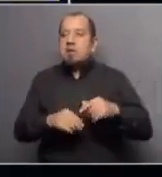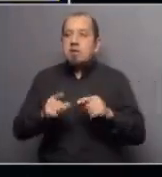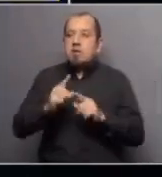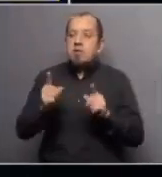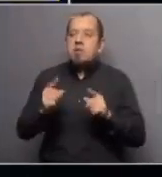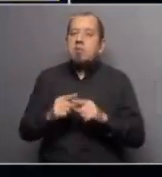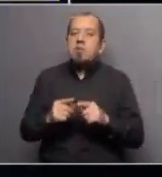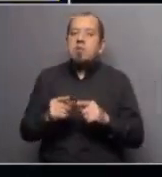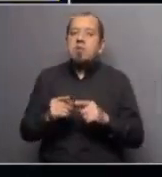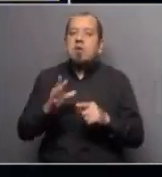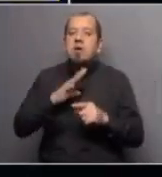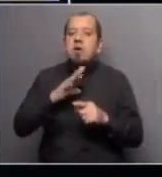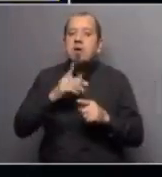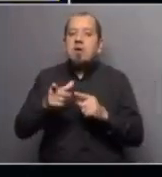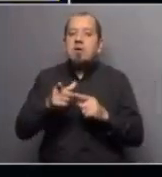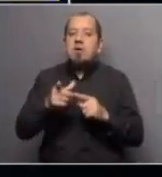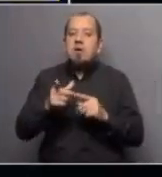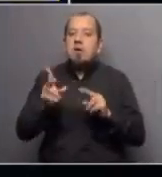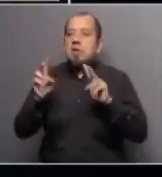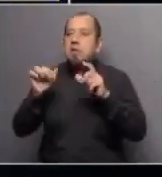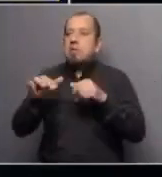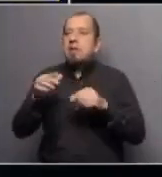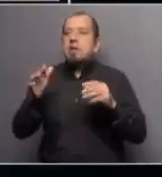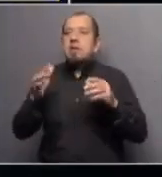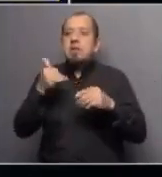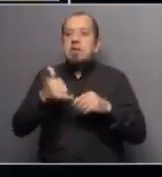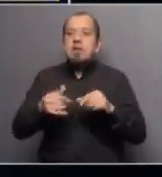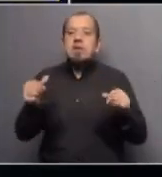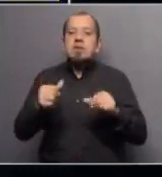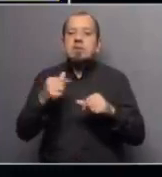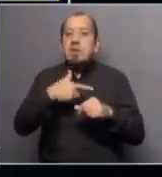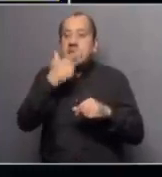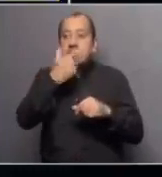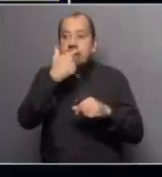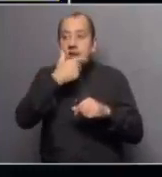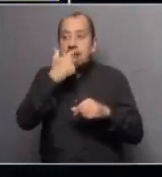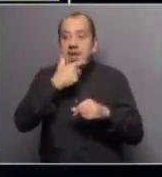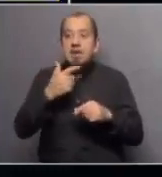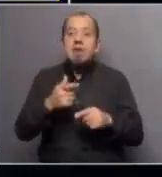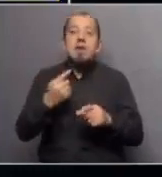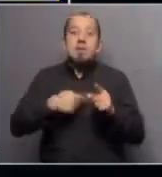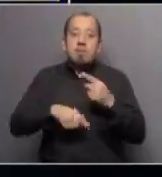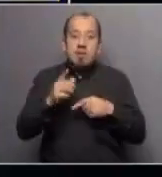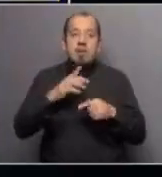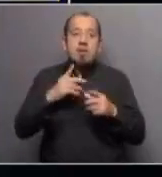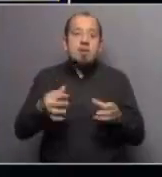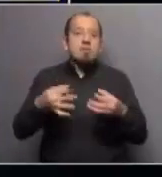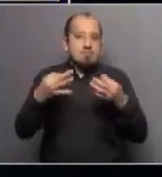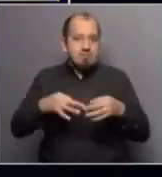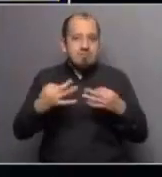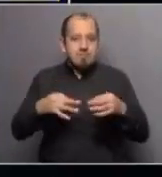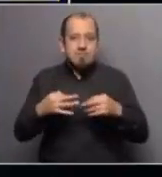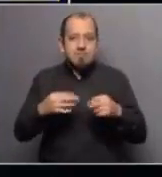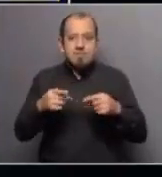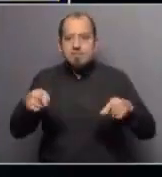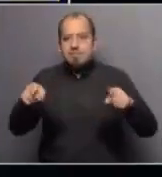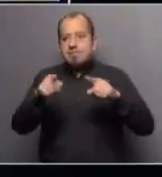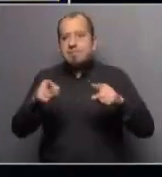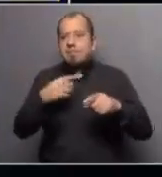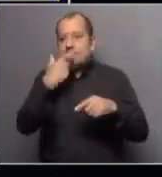eso, tenés la enorme presión de hacer reír. Que por un lado es muy bello cuando lo conseguís, porque es una gratificación